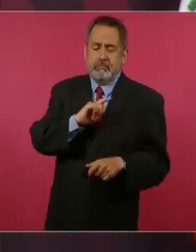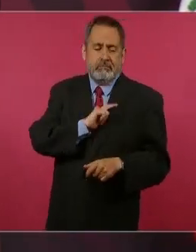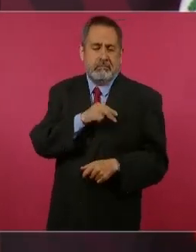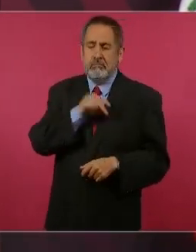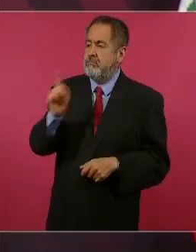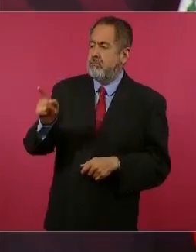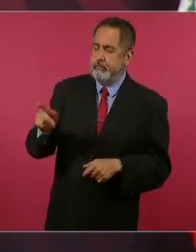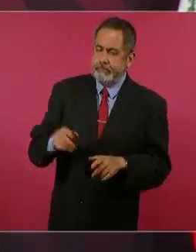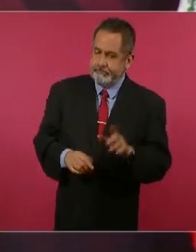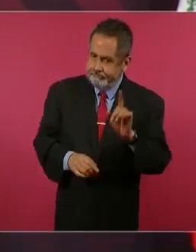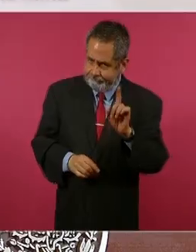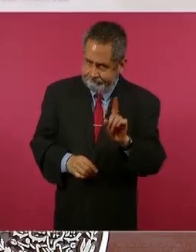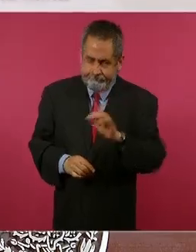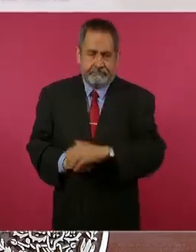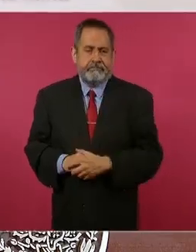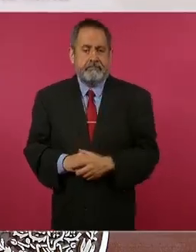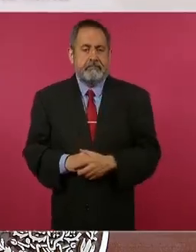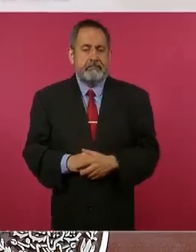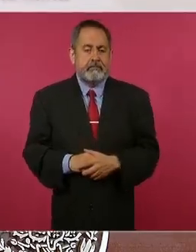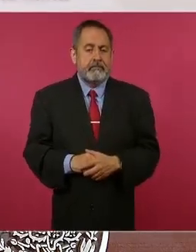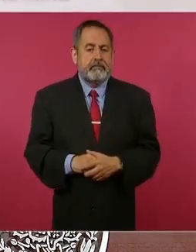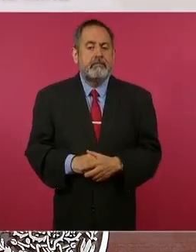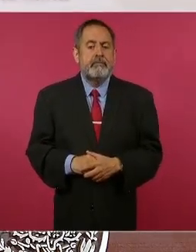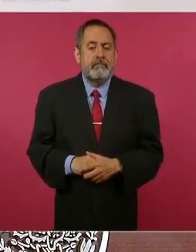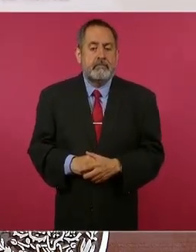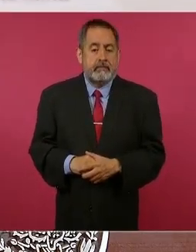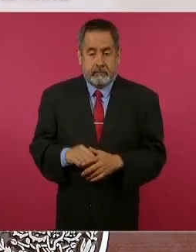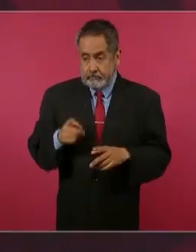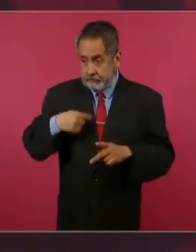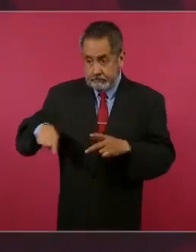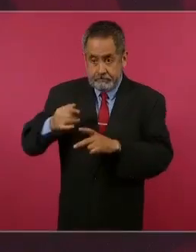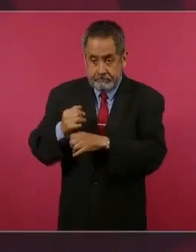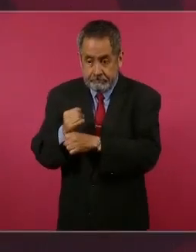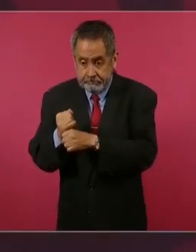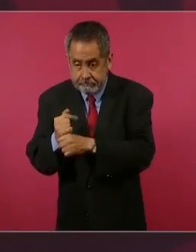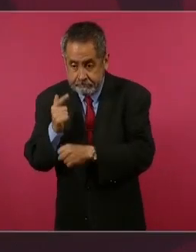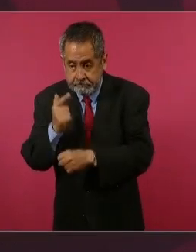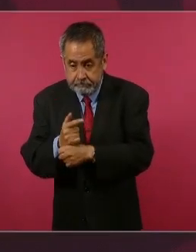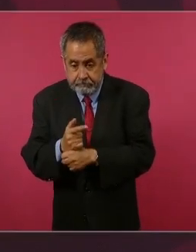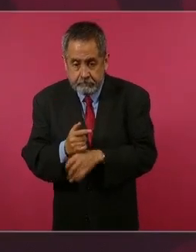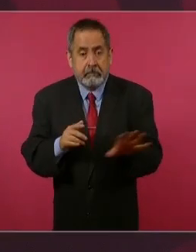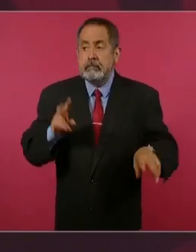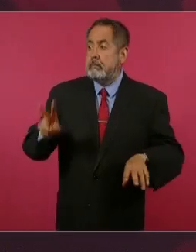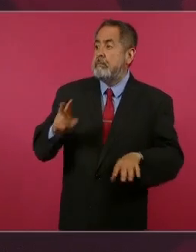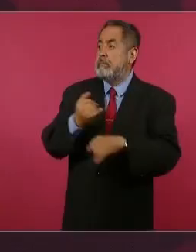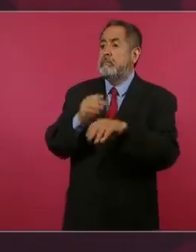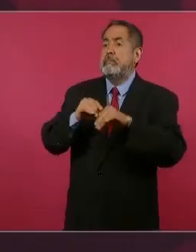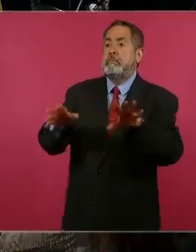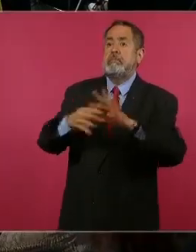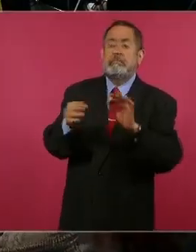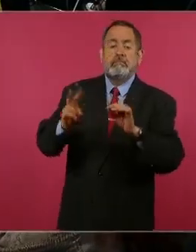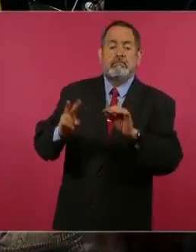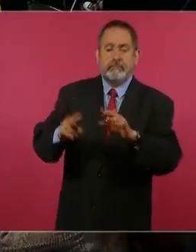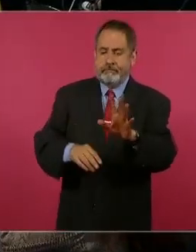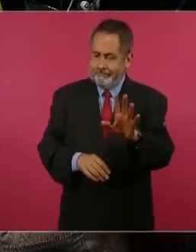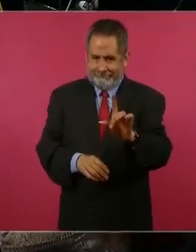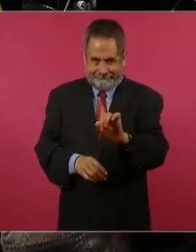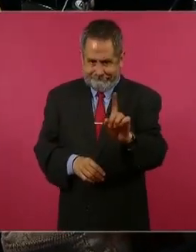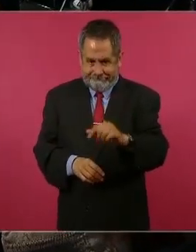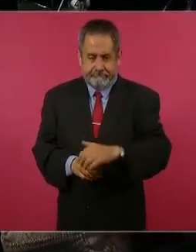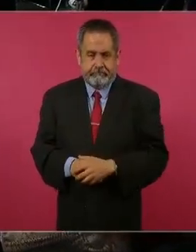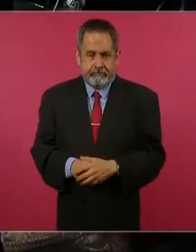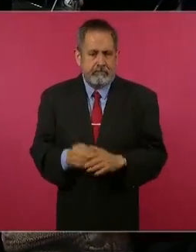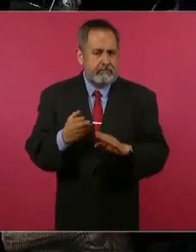Eso fue cuando ya se inició la investigación por parte nuestra, los